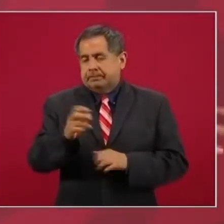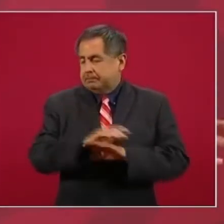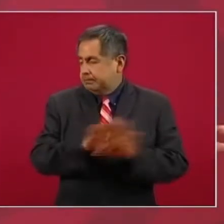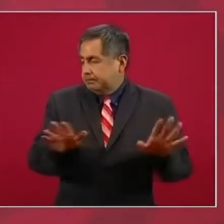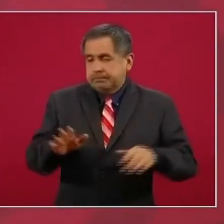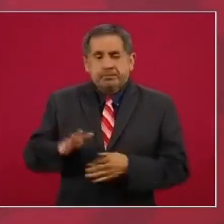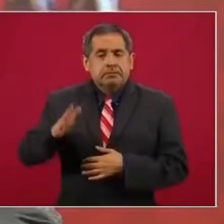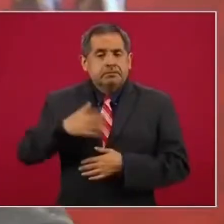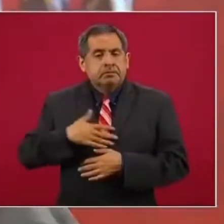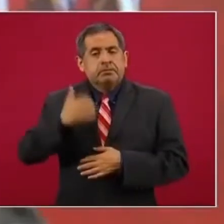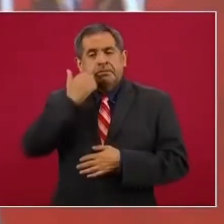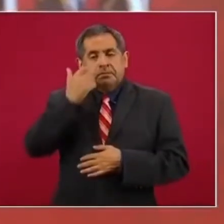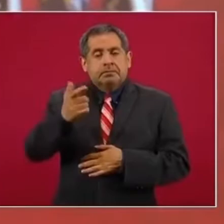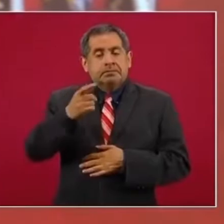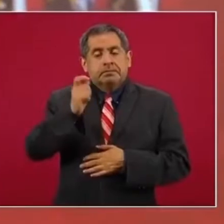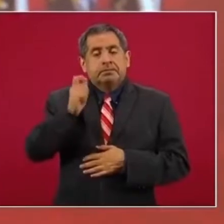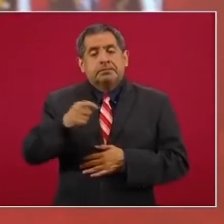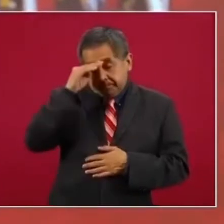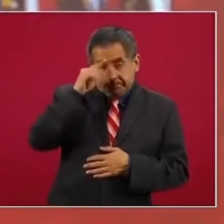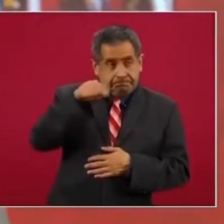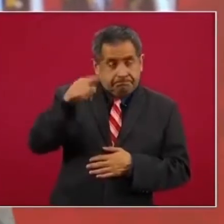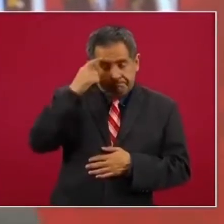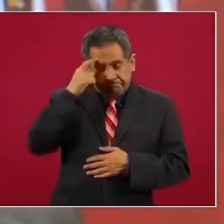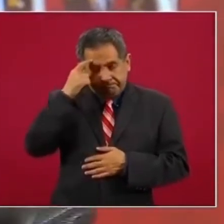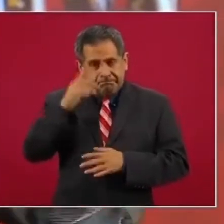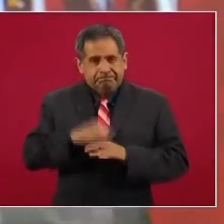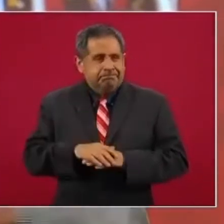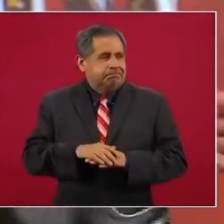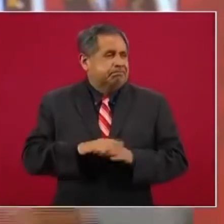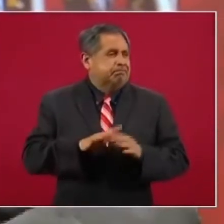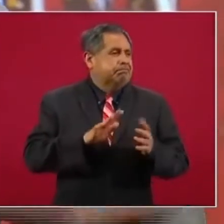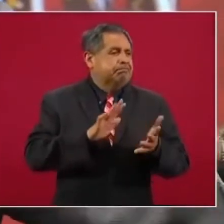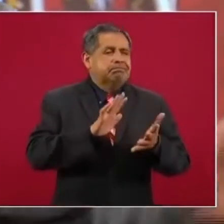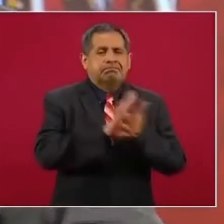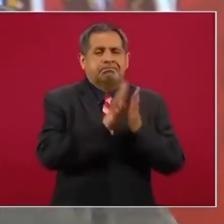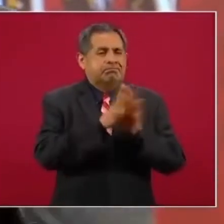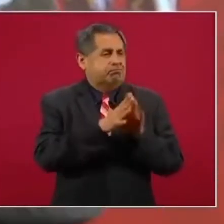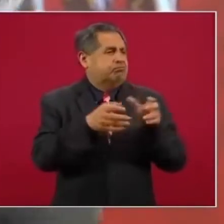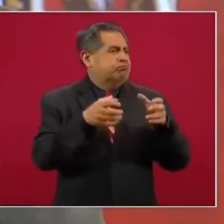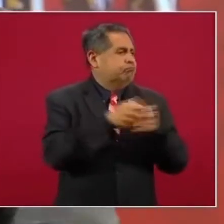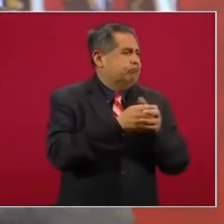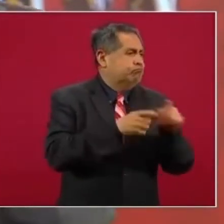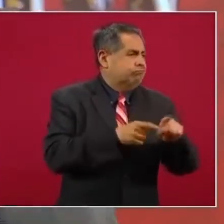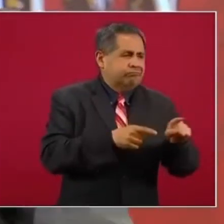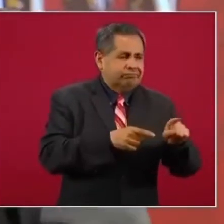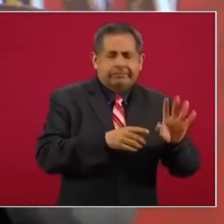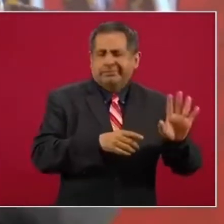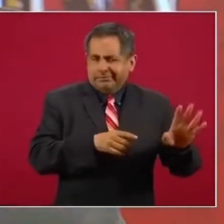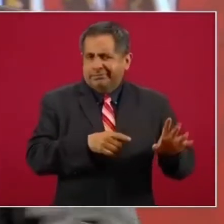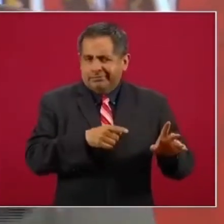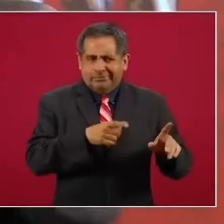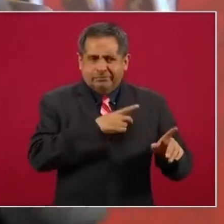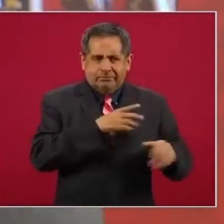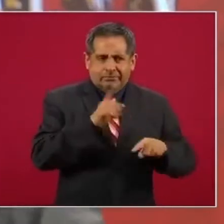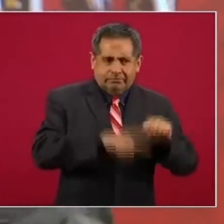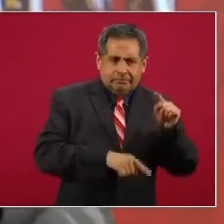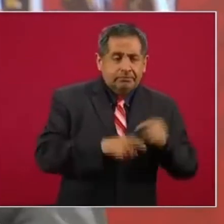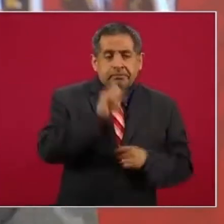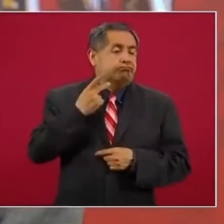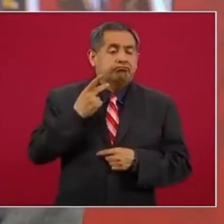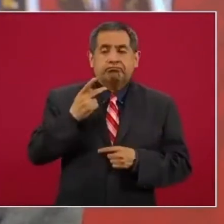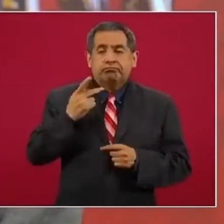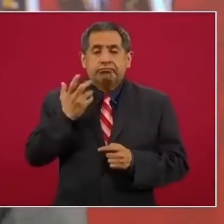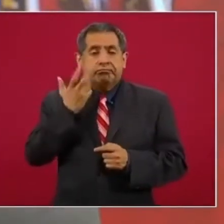que no solo se piense en la delincuencia organizada, que se piense también en la delincuencia de cuello